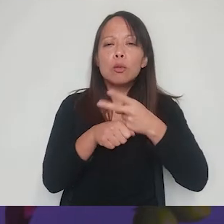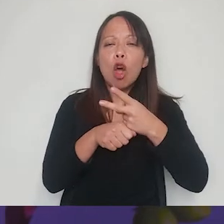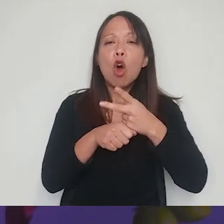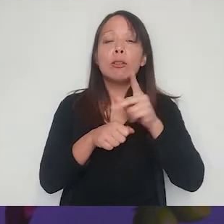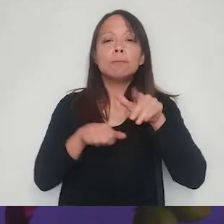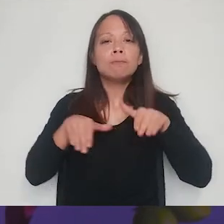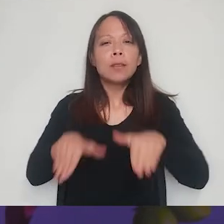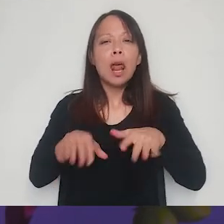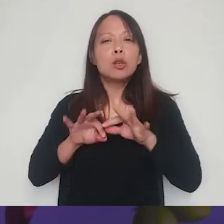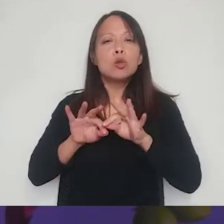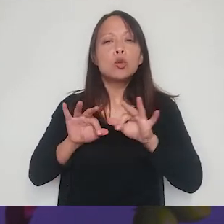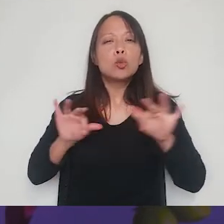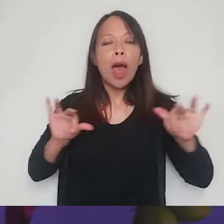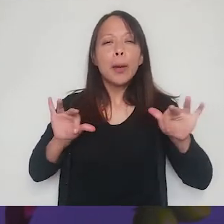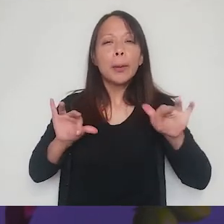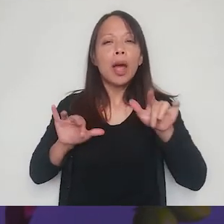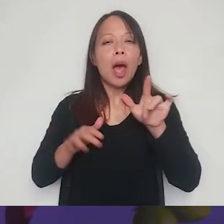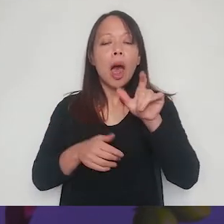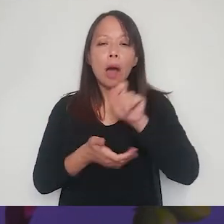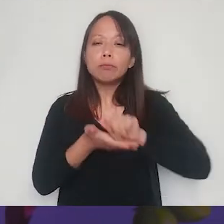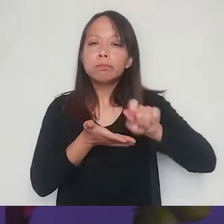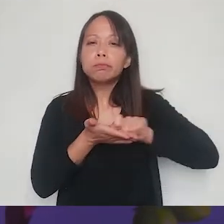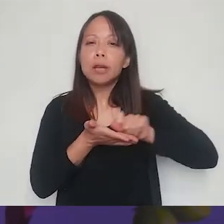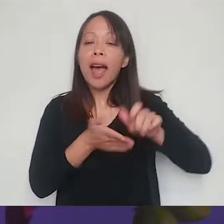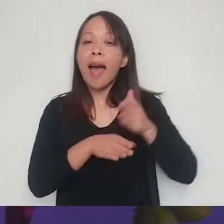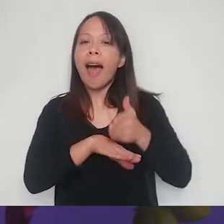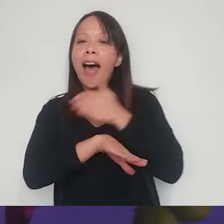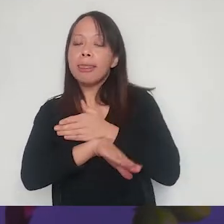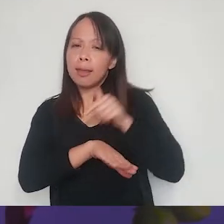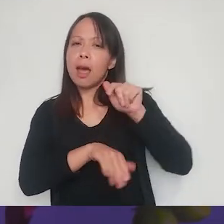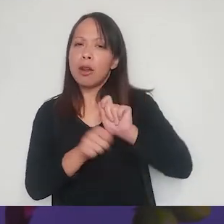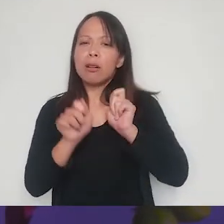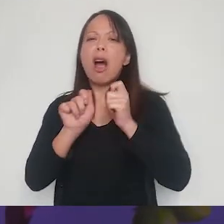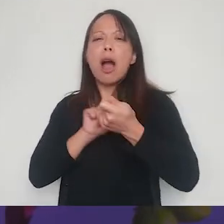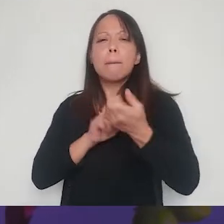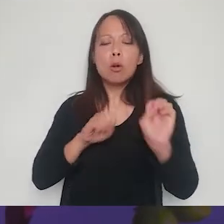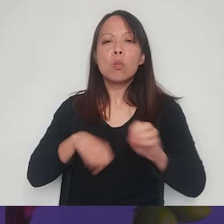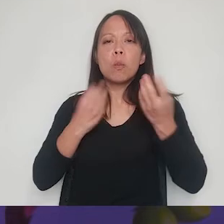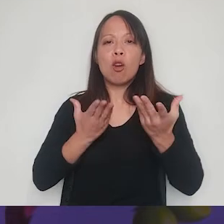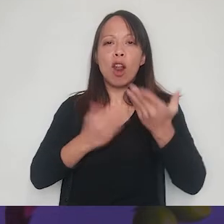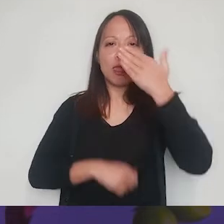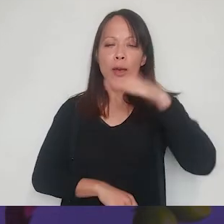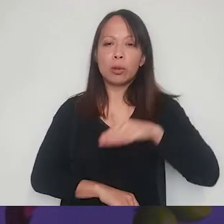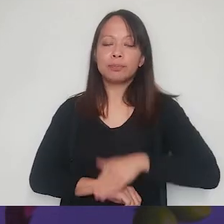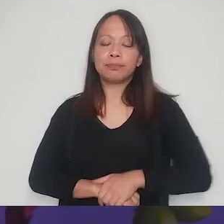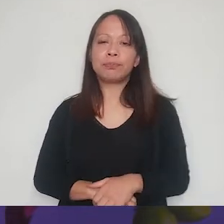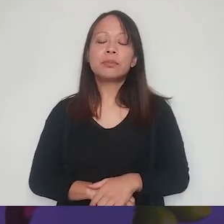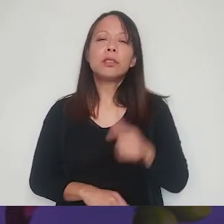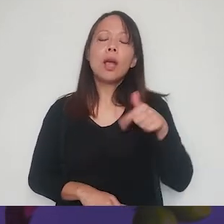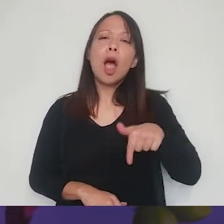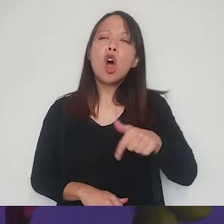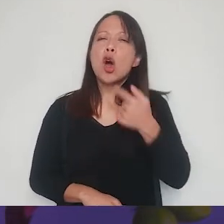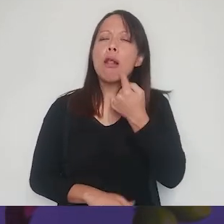mejoró su motricidad fina, y esta es la manera en que escribía su nombre antes del tratamiento y cómo logró escribirlo mucho mejor